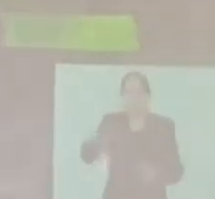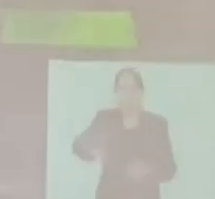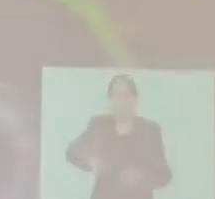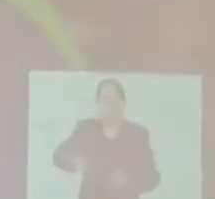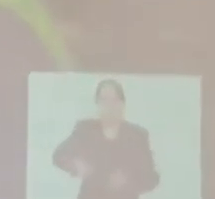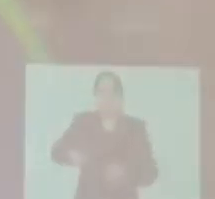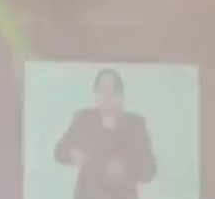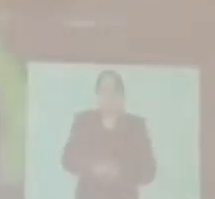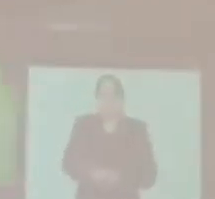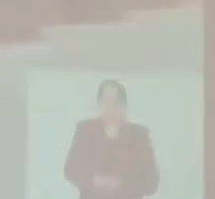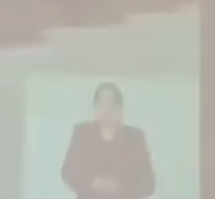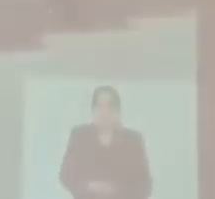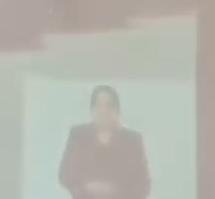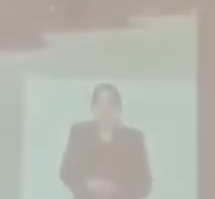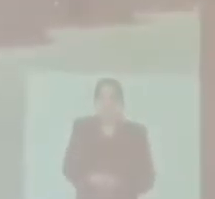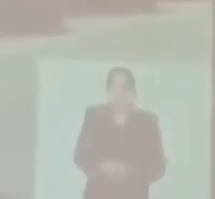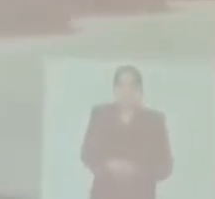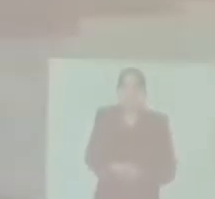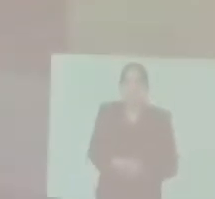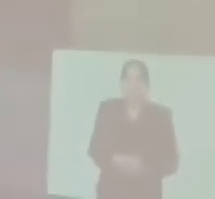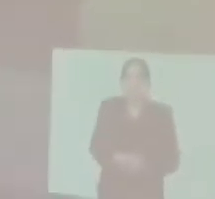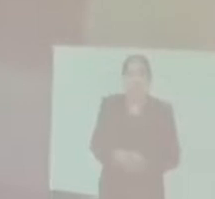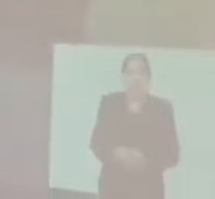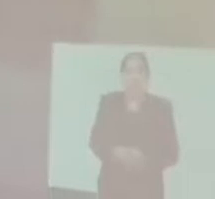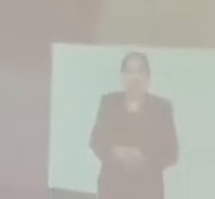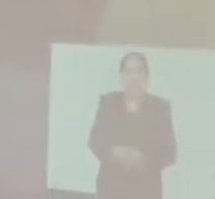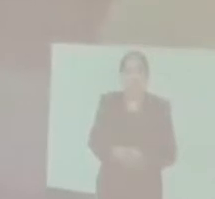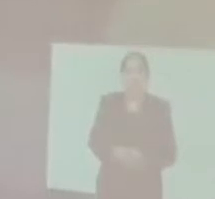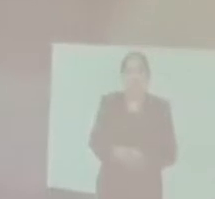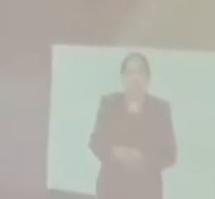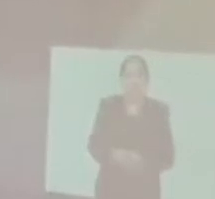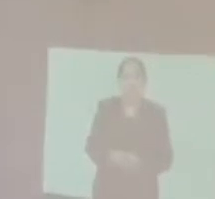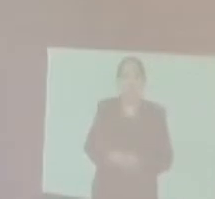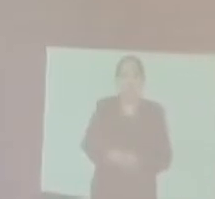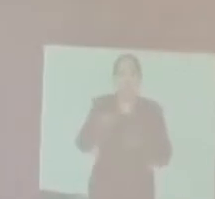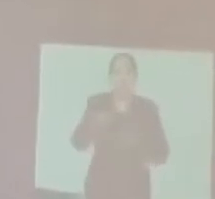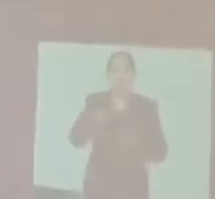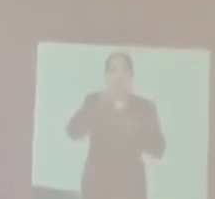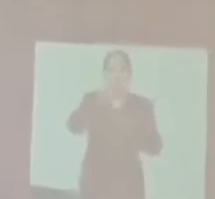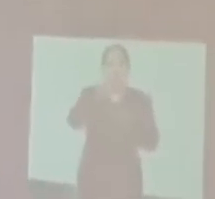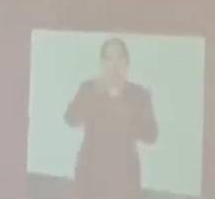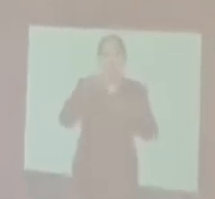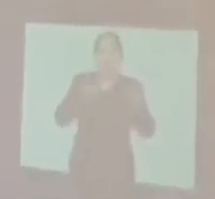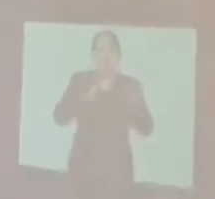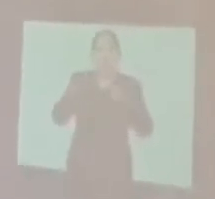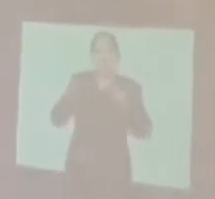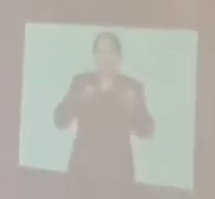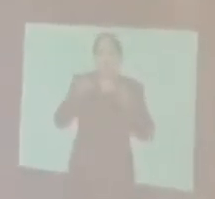México, llevando el seguimiento del cuarto informe de la jefa de gobierno.